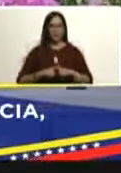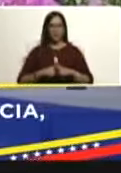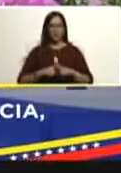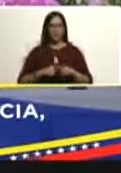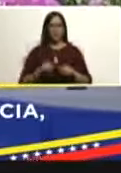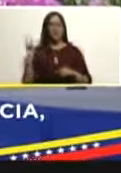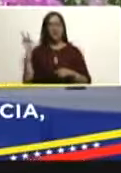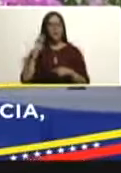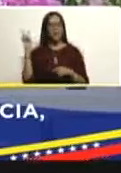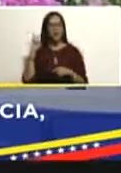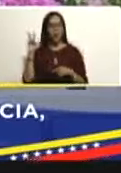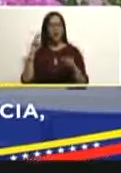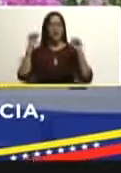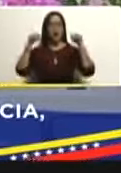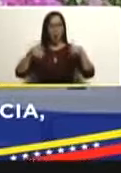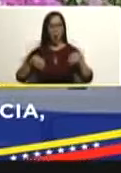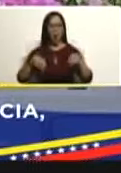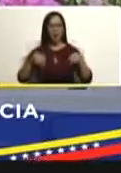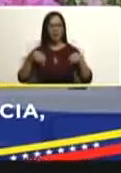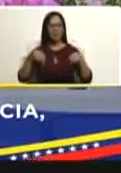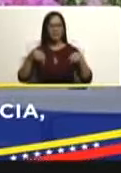y Venezuela hoy por hoy